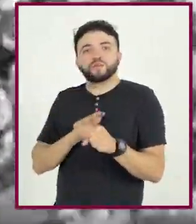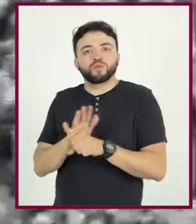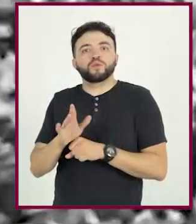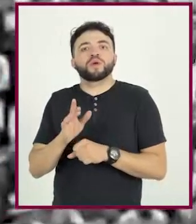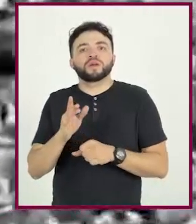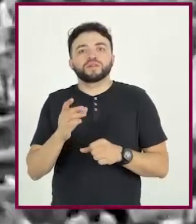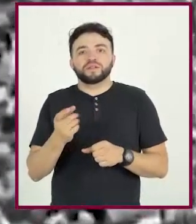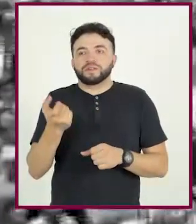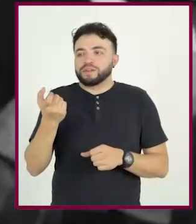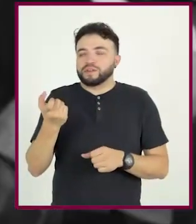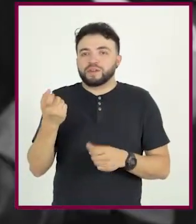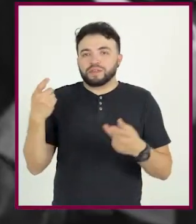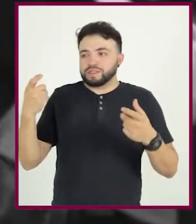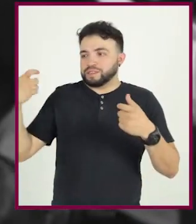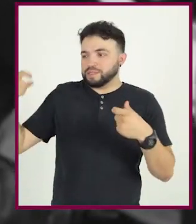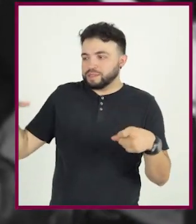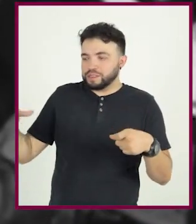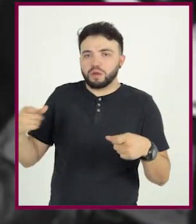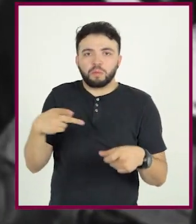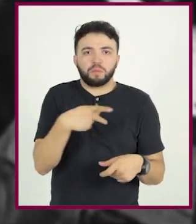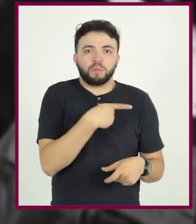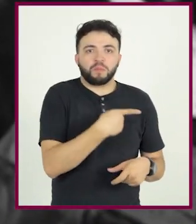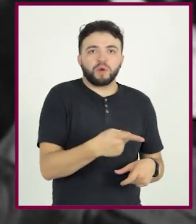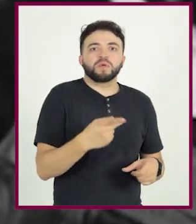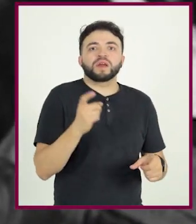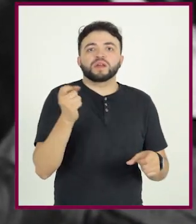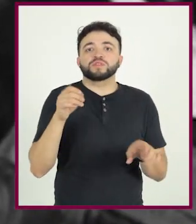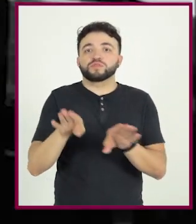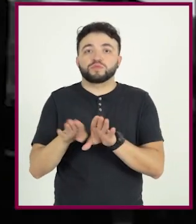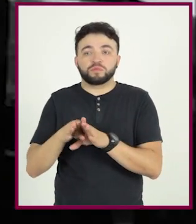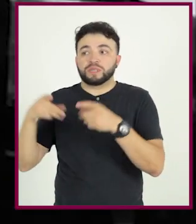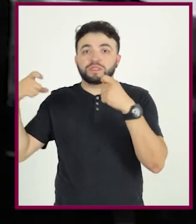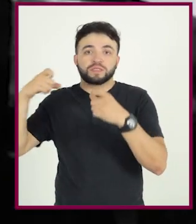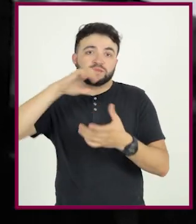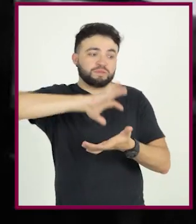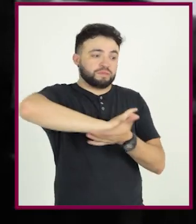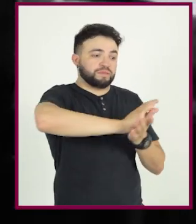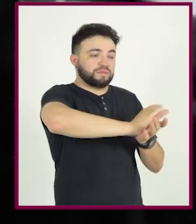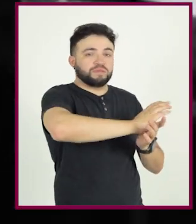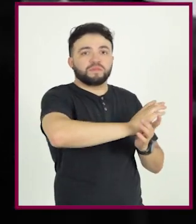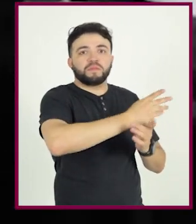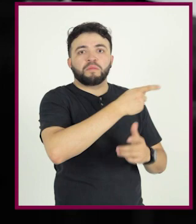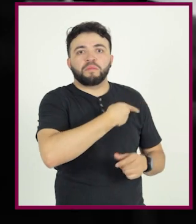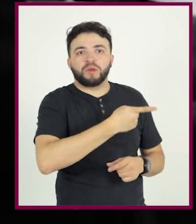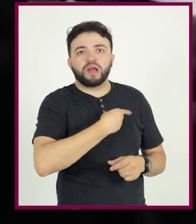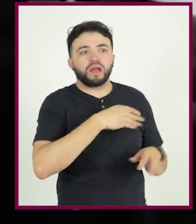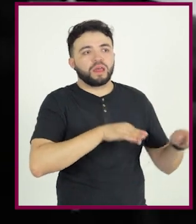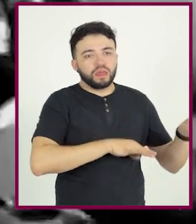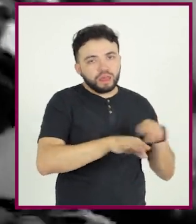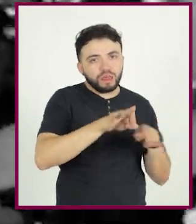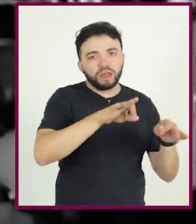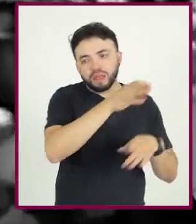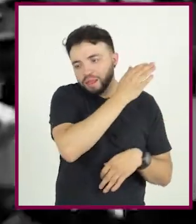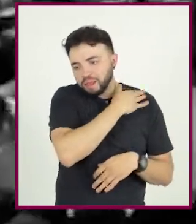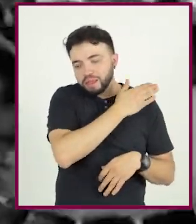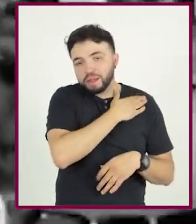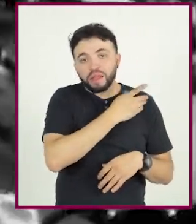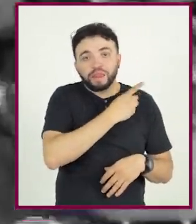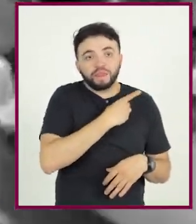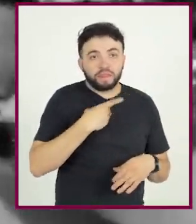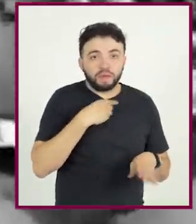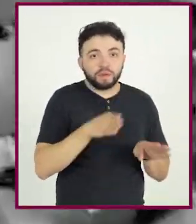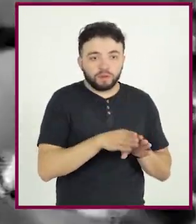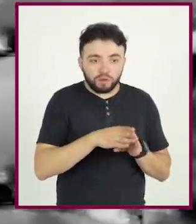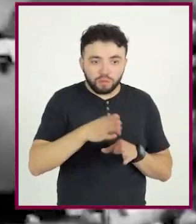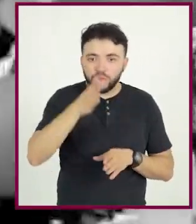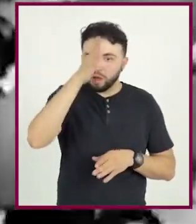trabajadores son explotados por los sectores privilegiados y en la que, a partir de un análisis del pasado, los trabajadores